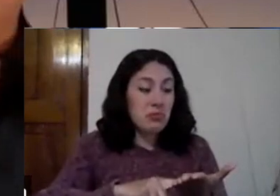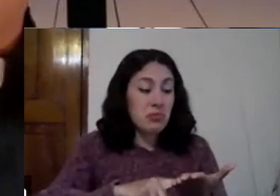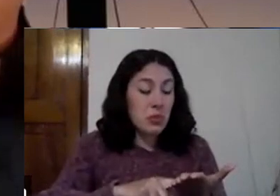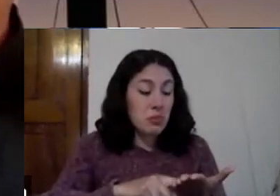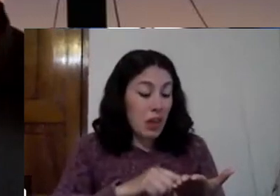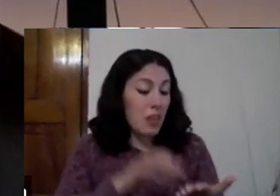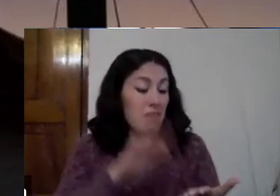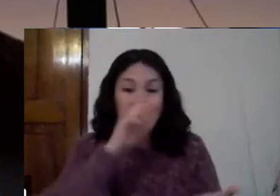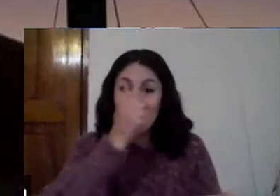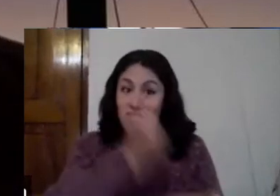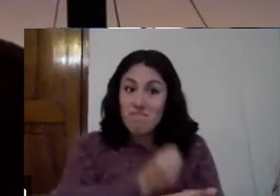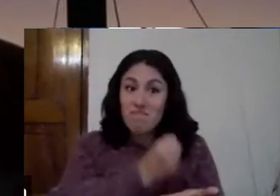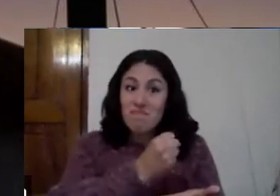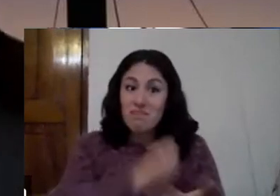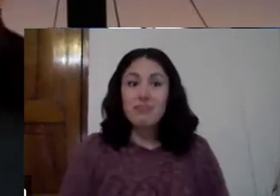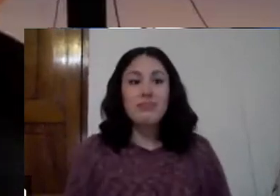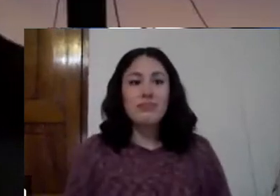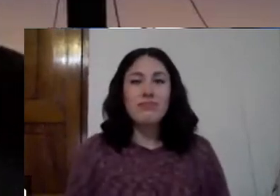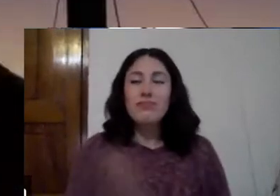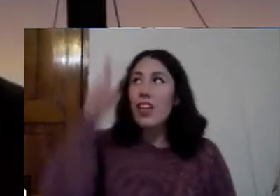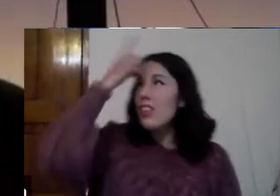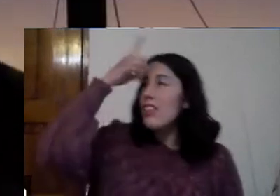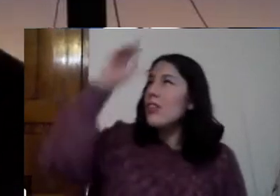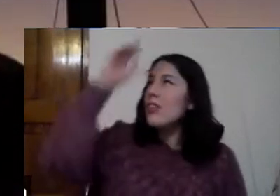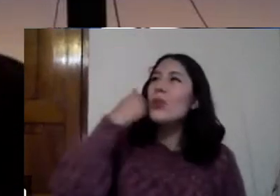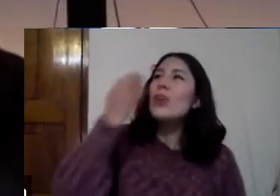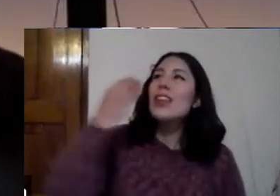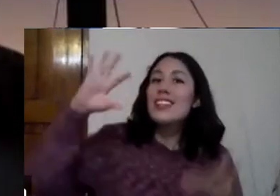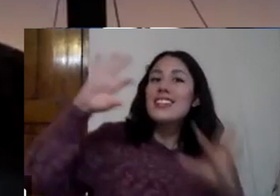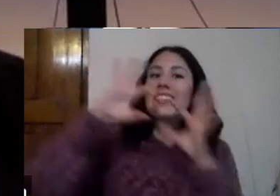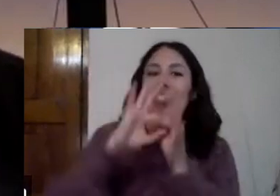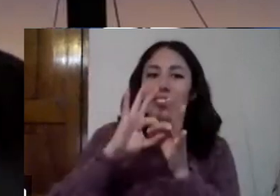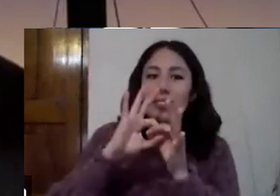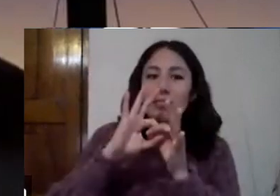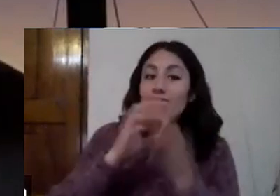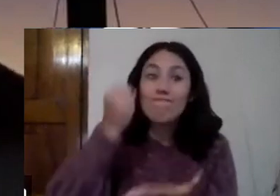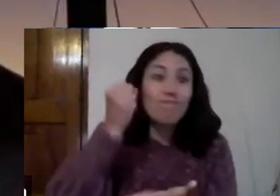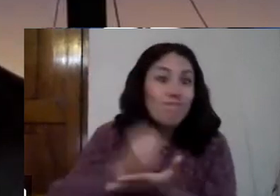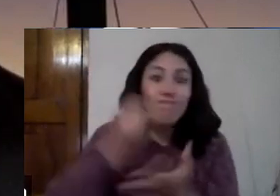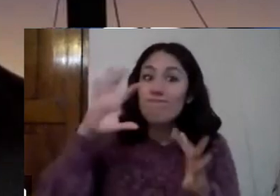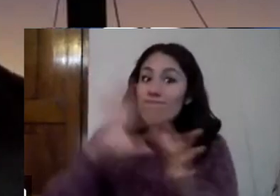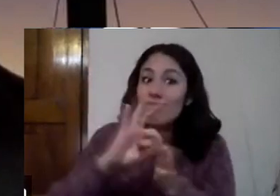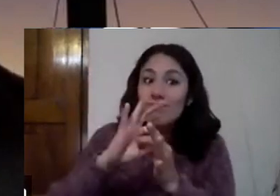que busca tener un pacto, una relación personal contigo y conmigo.